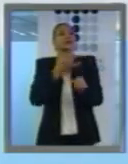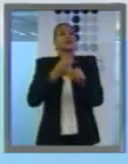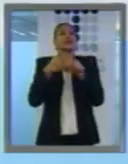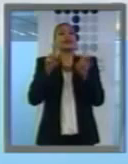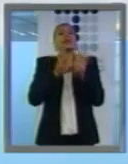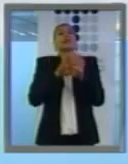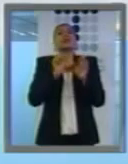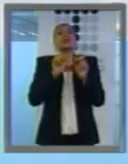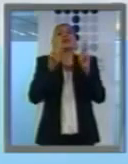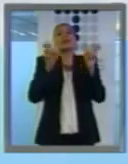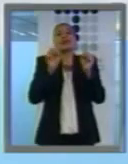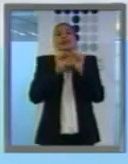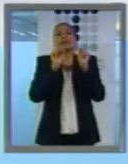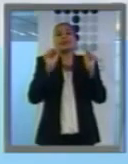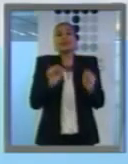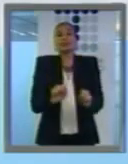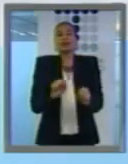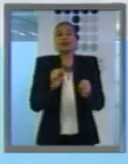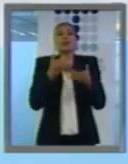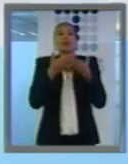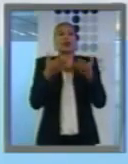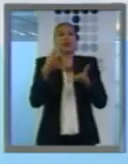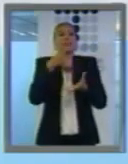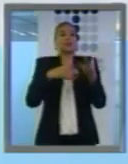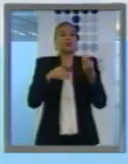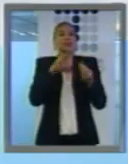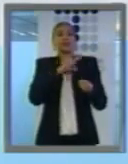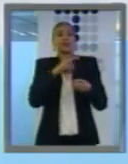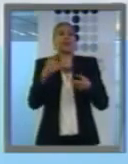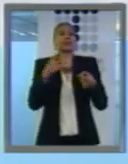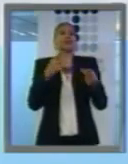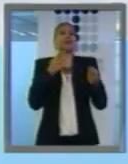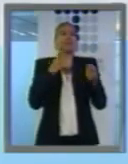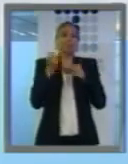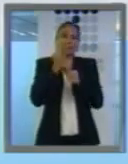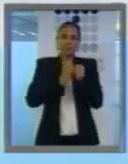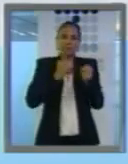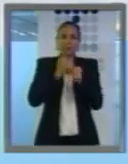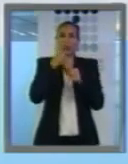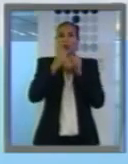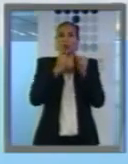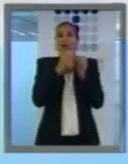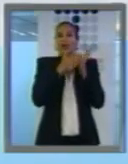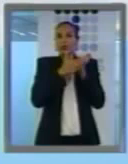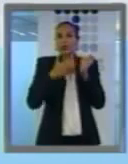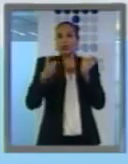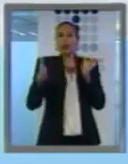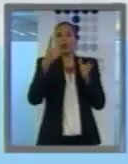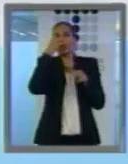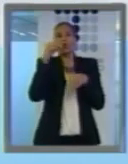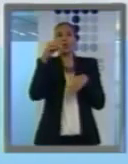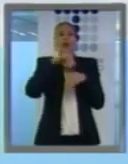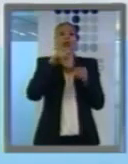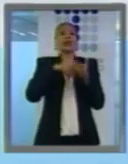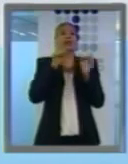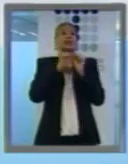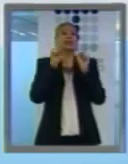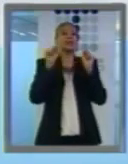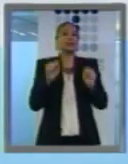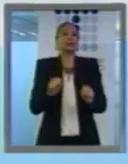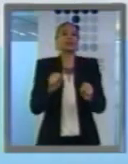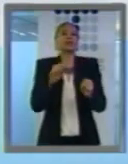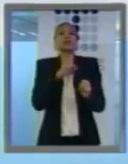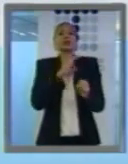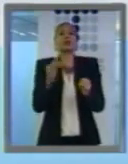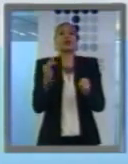del Sistema Nacional de este rubro, pues se está tratando, llevamos ya un año, más de un año de implementación del sistema, y pues